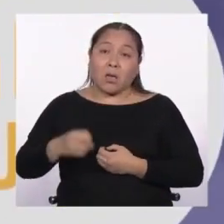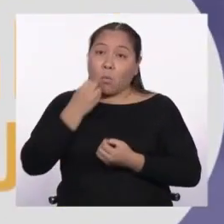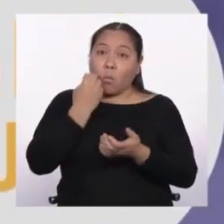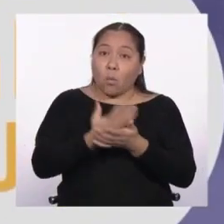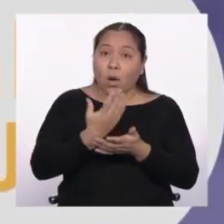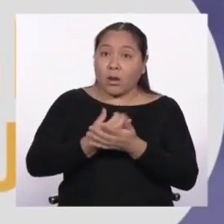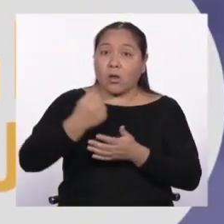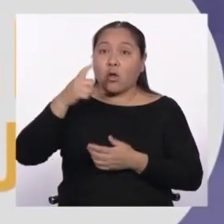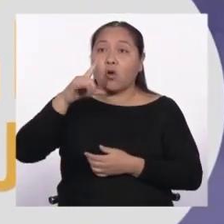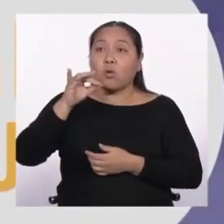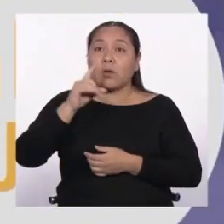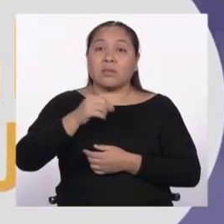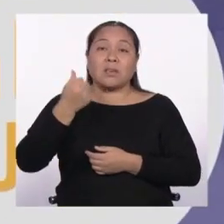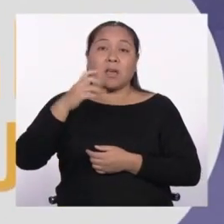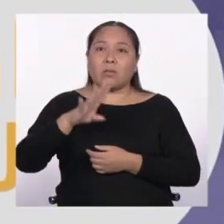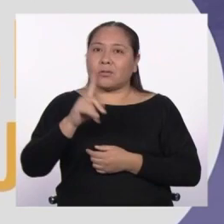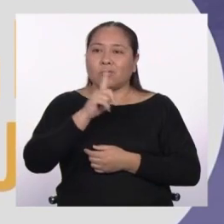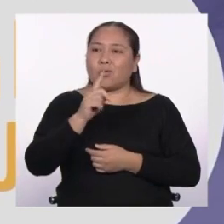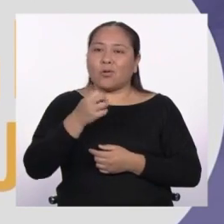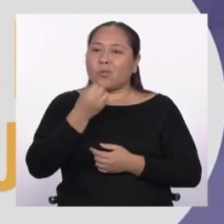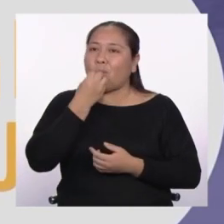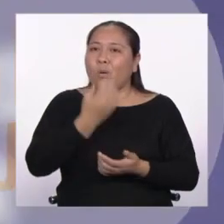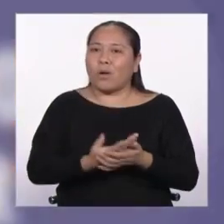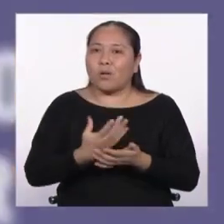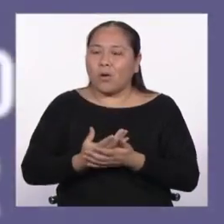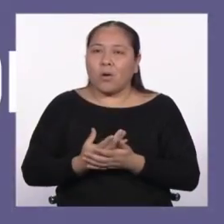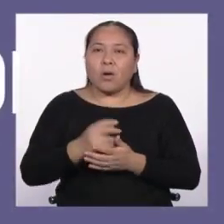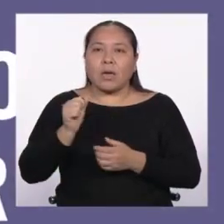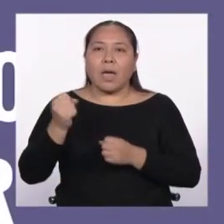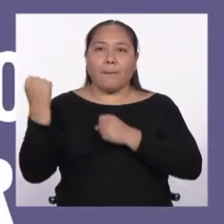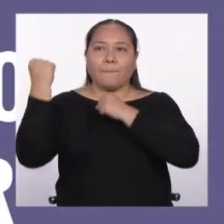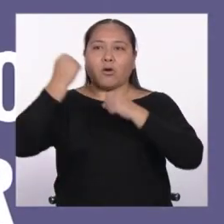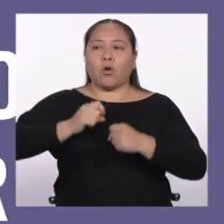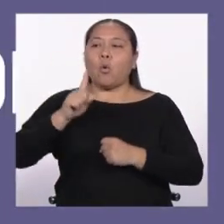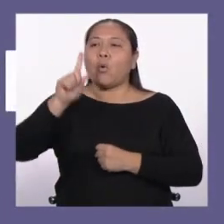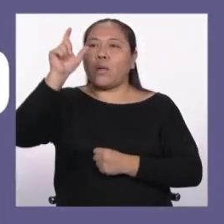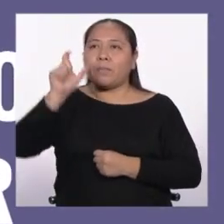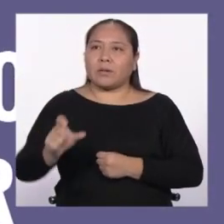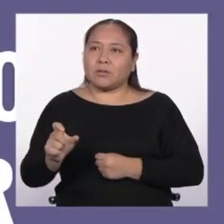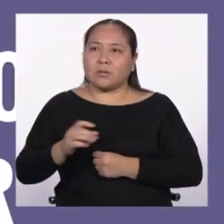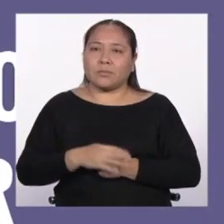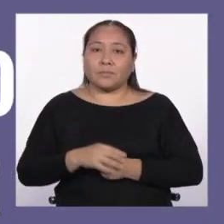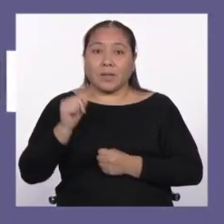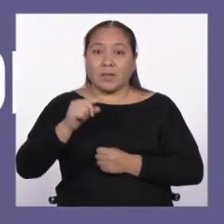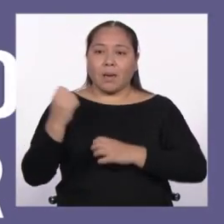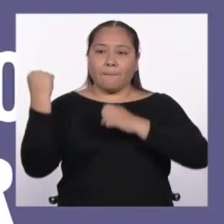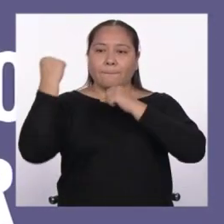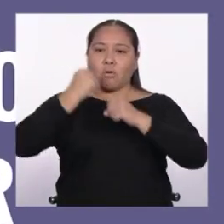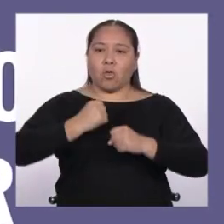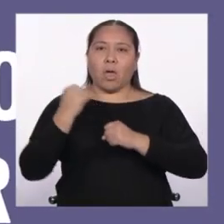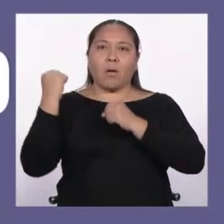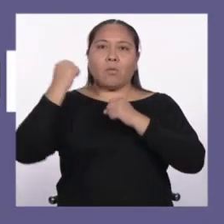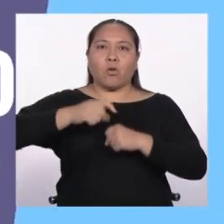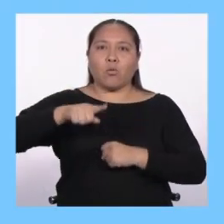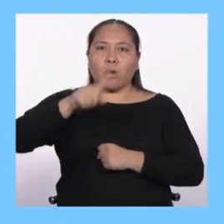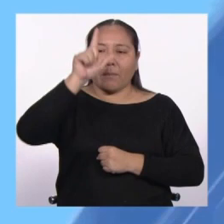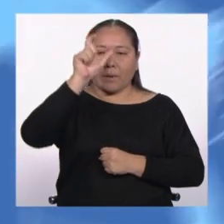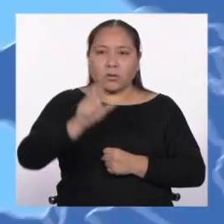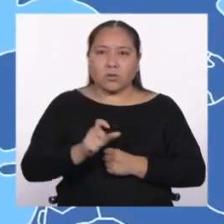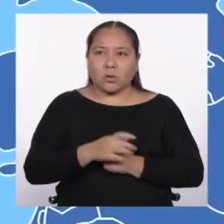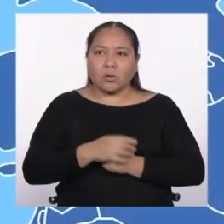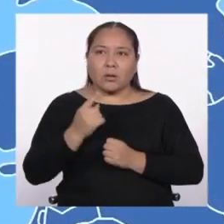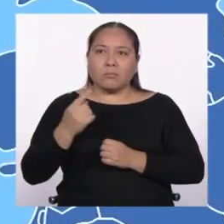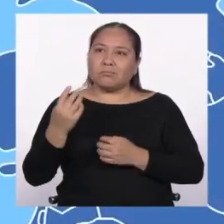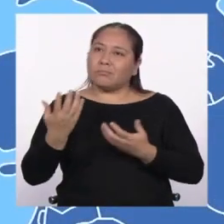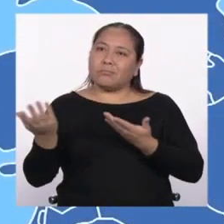pero nunca es positivo que el poder se emplee como en el absolutismo. Precisamente, el hecho de que el poder se haya centrado en una sola persona le